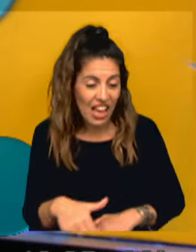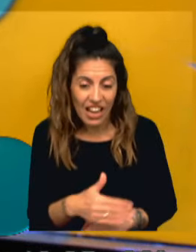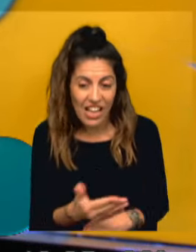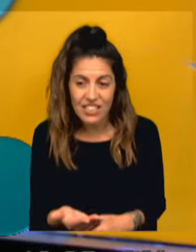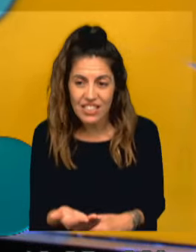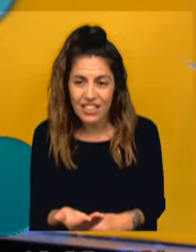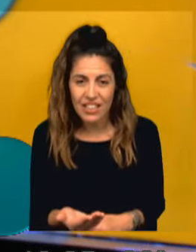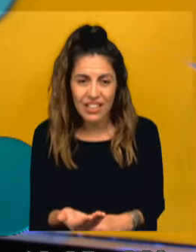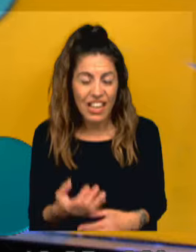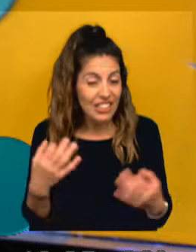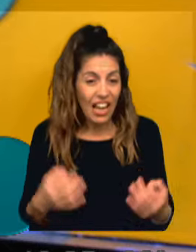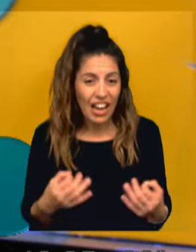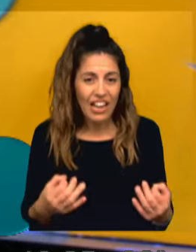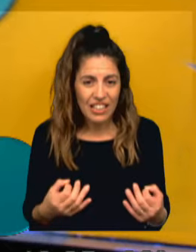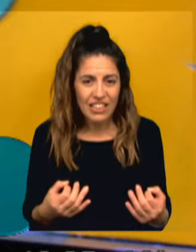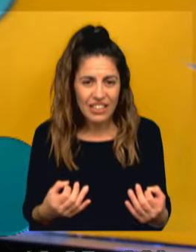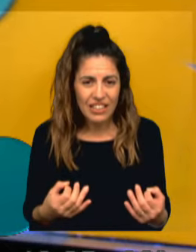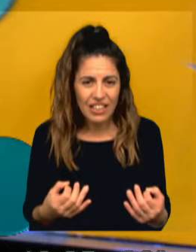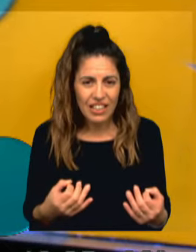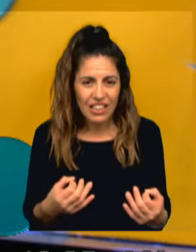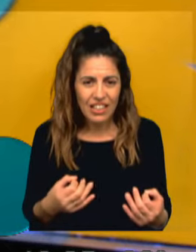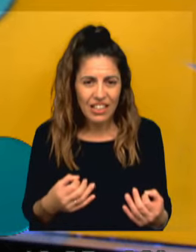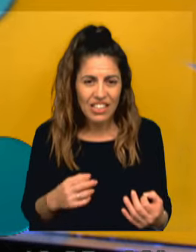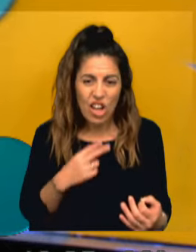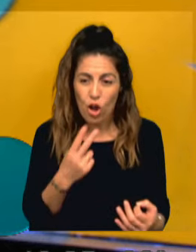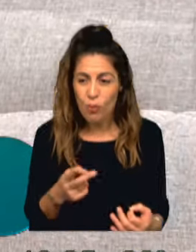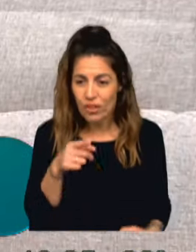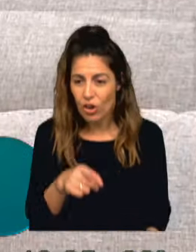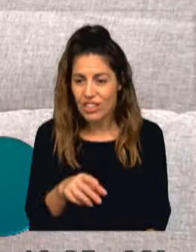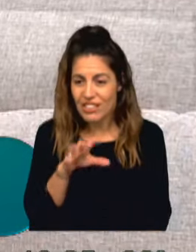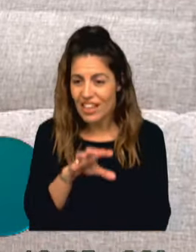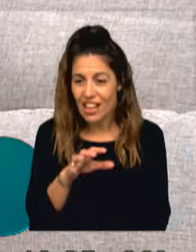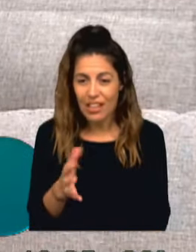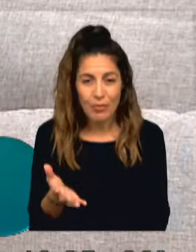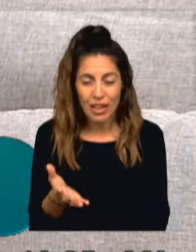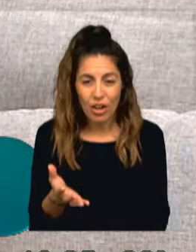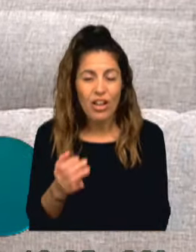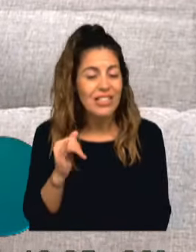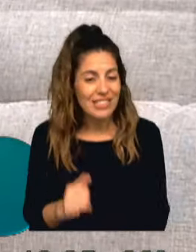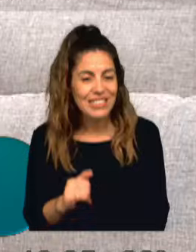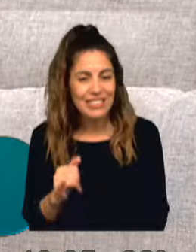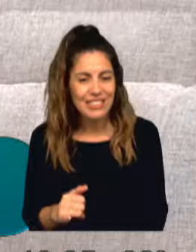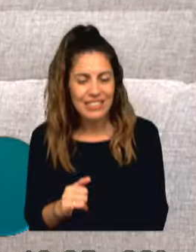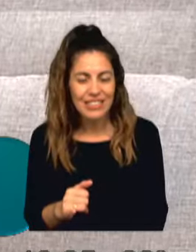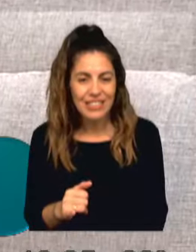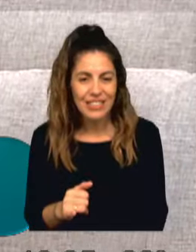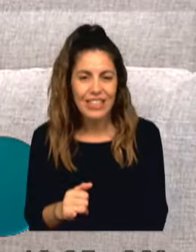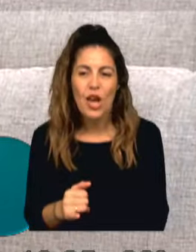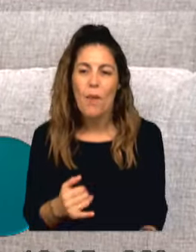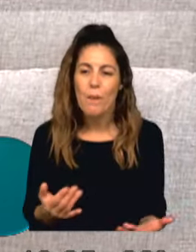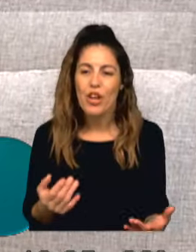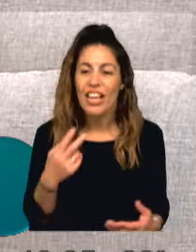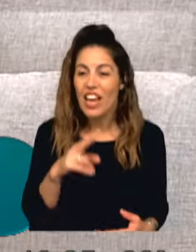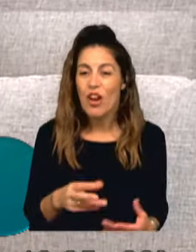y en realidad está haciendo un con ese me explico Sí en realidad sí pero también yo no hay que ver los